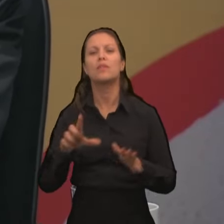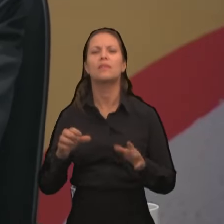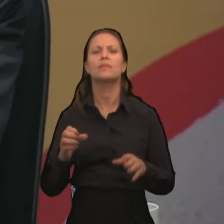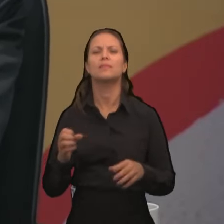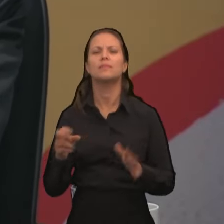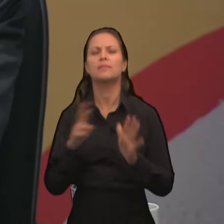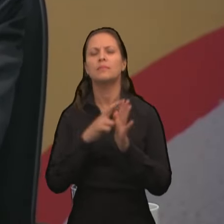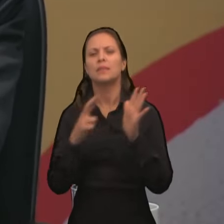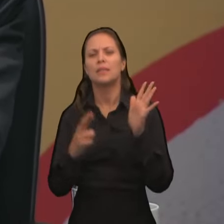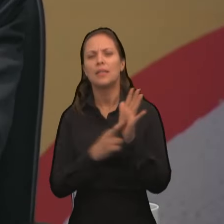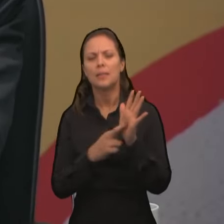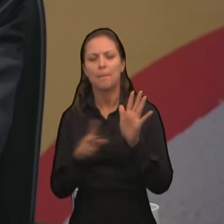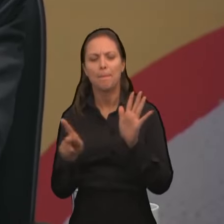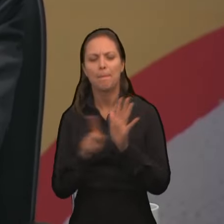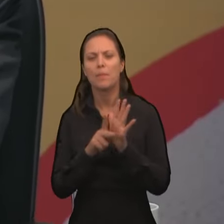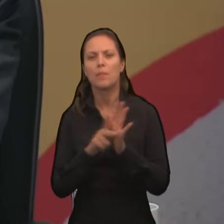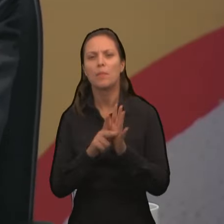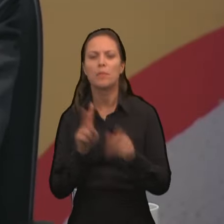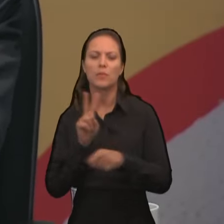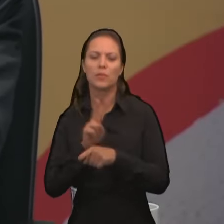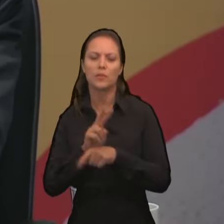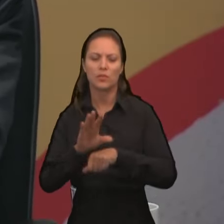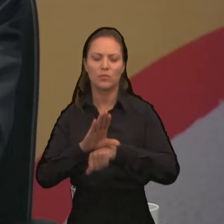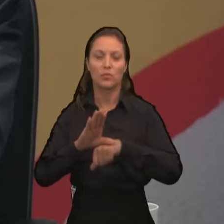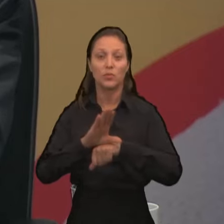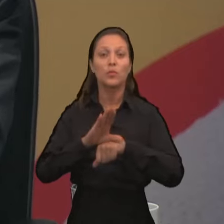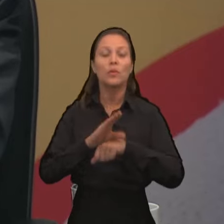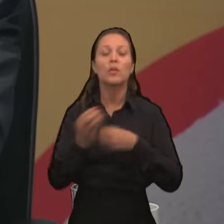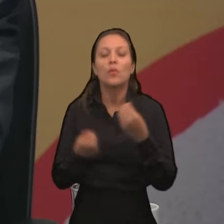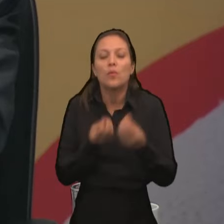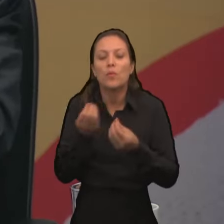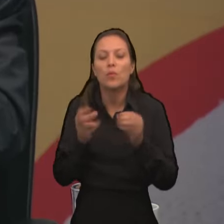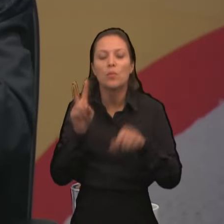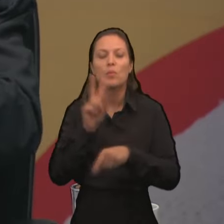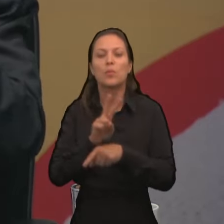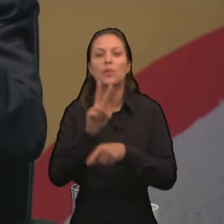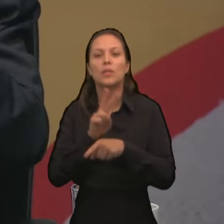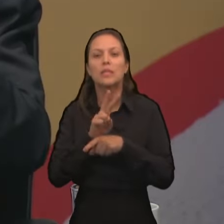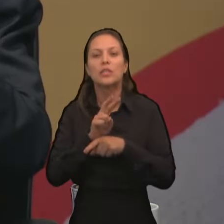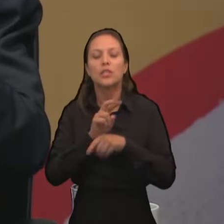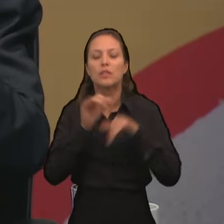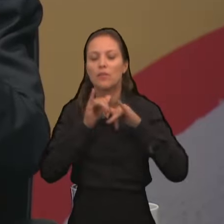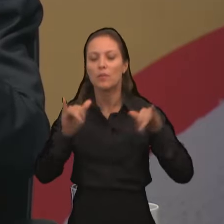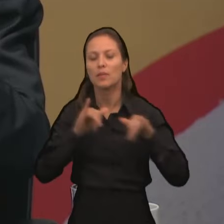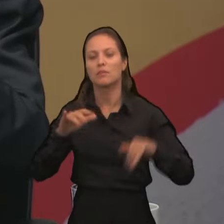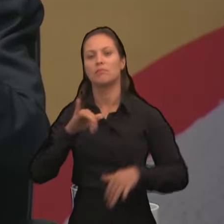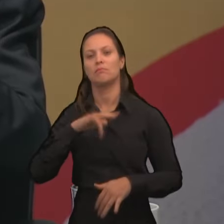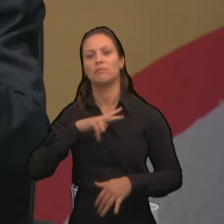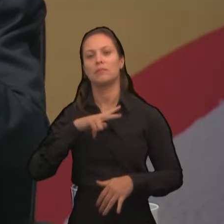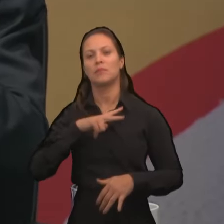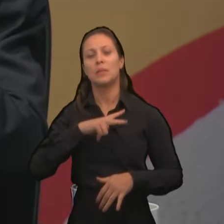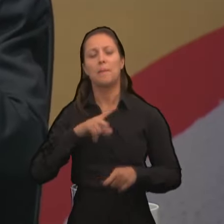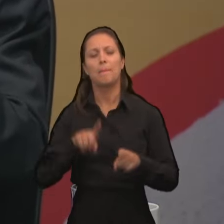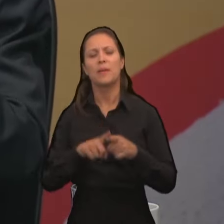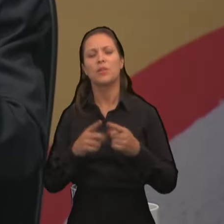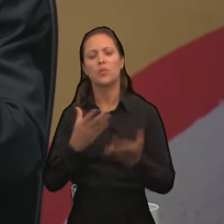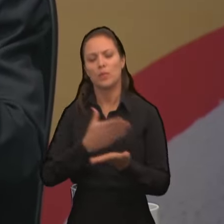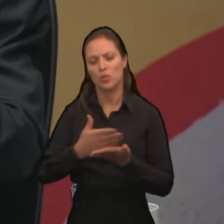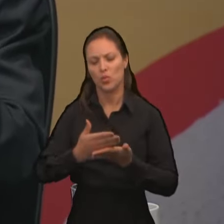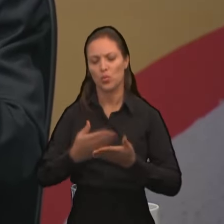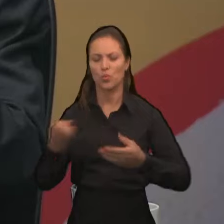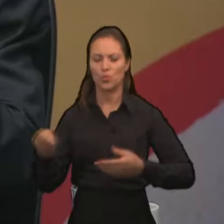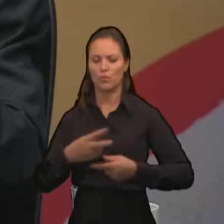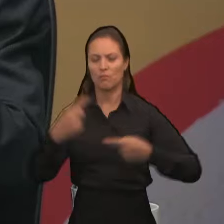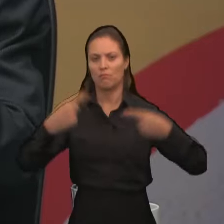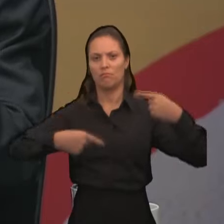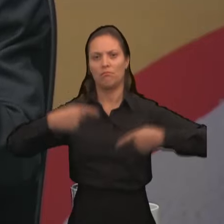protegen la Constitución brasileña, que protegen los datos personales, y surge un nuevo debate